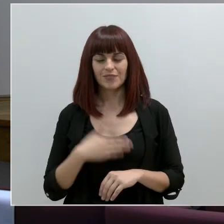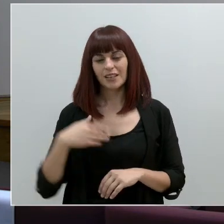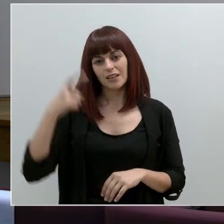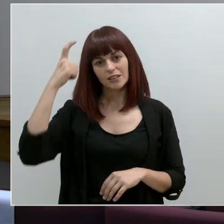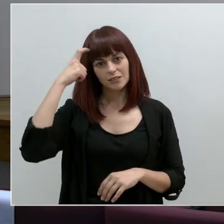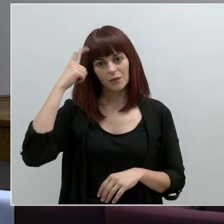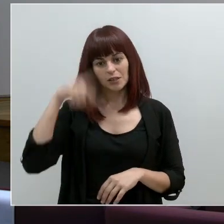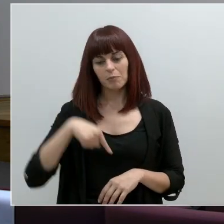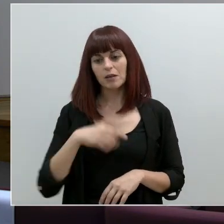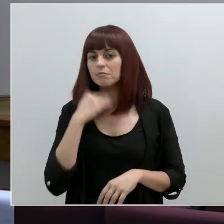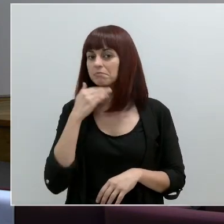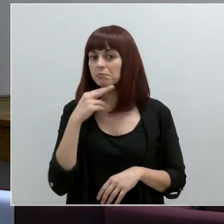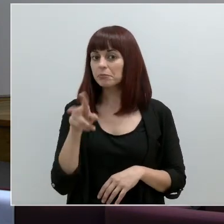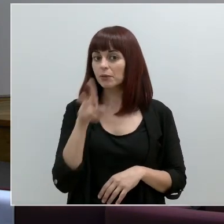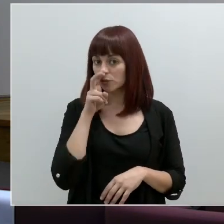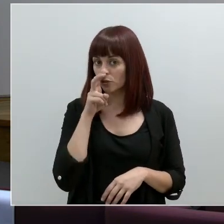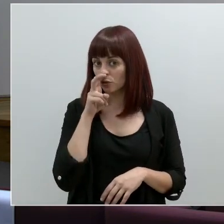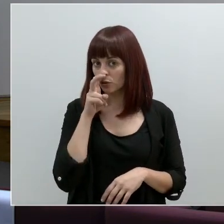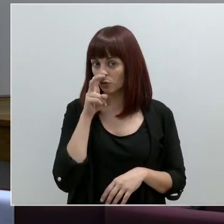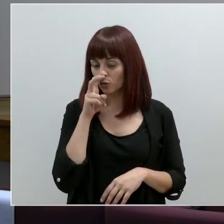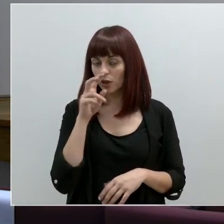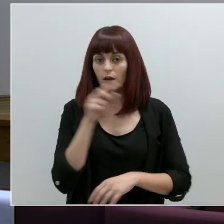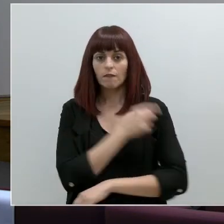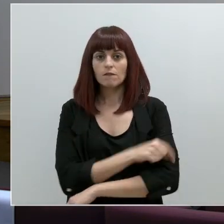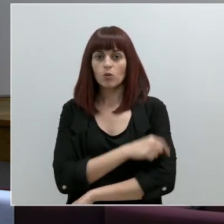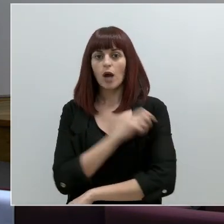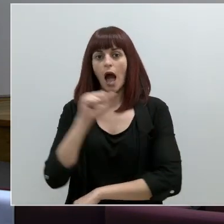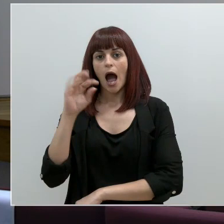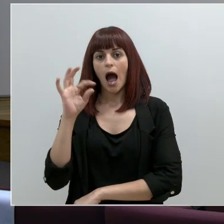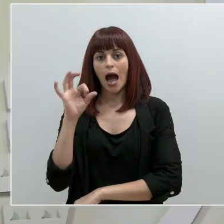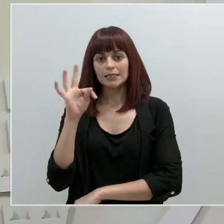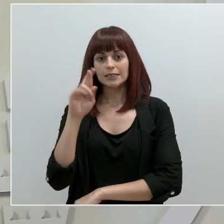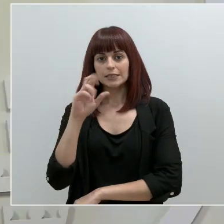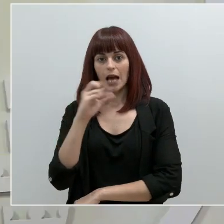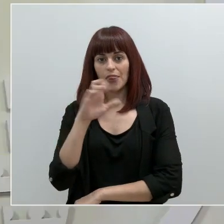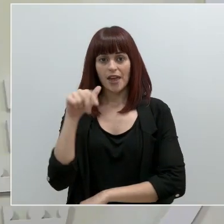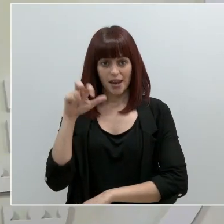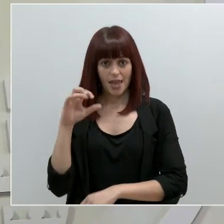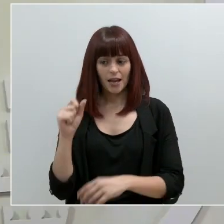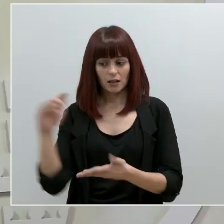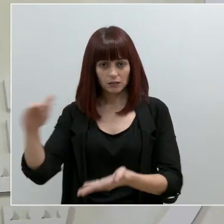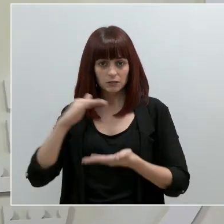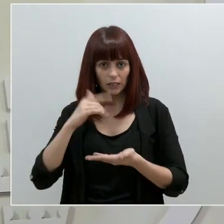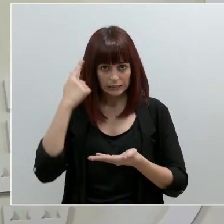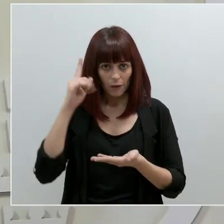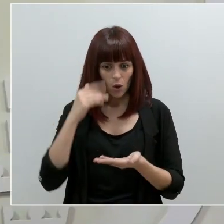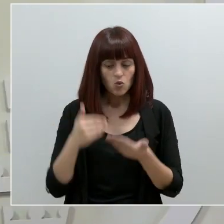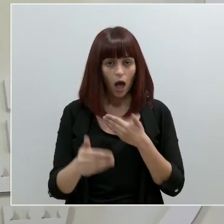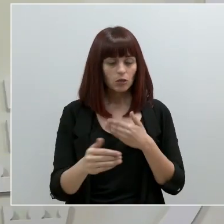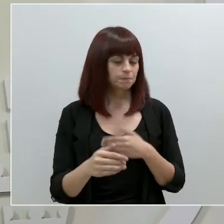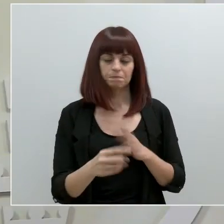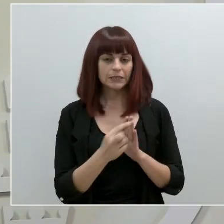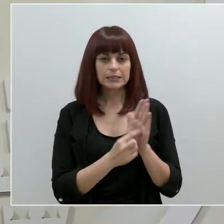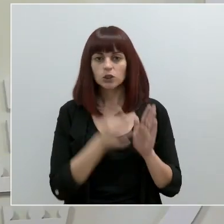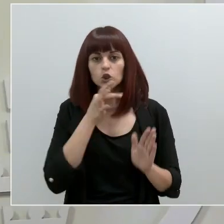saber si ya hay una previsión de llegada de vacunas de AstraZeneca. No, todavía no tenemos ese dato.